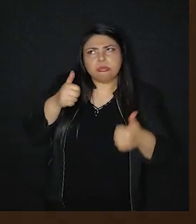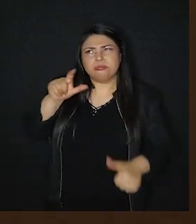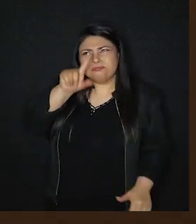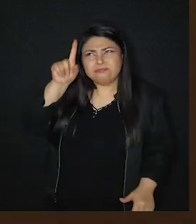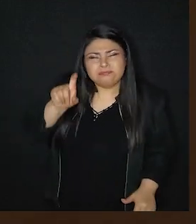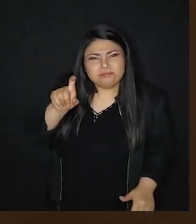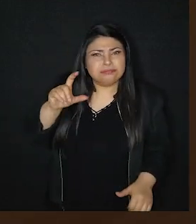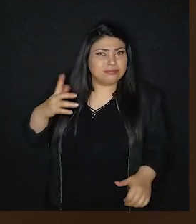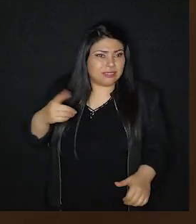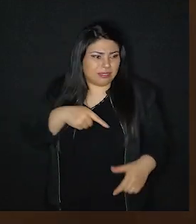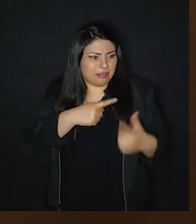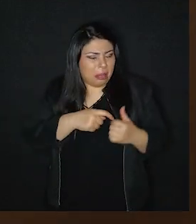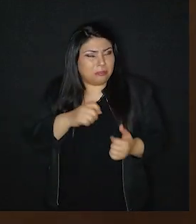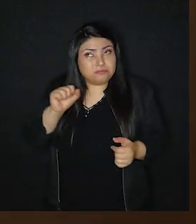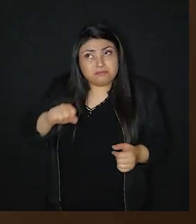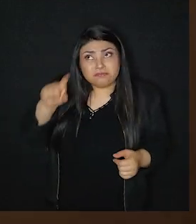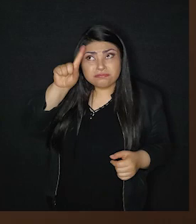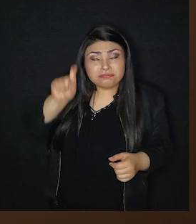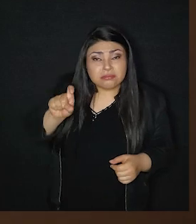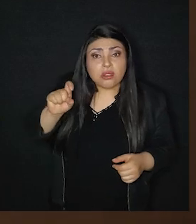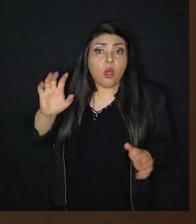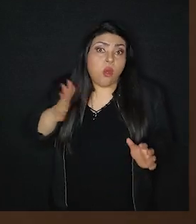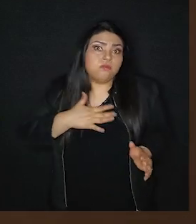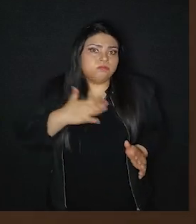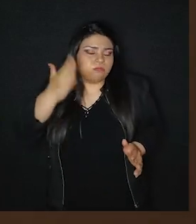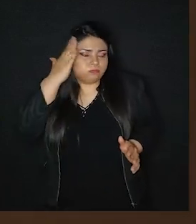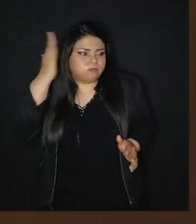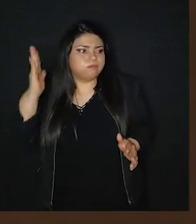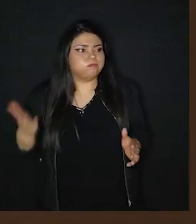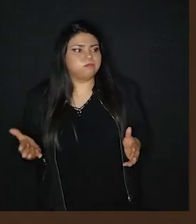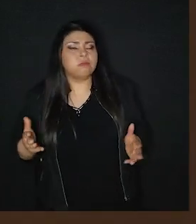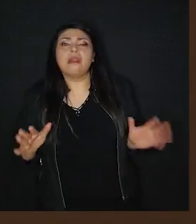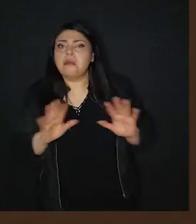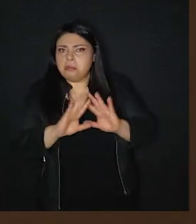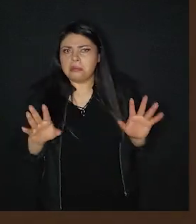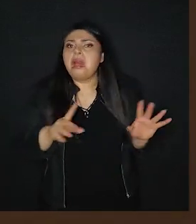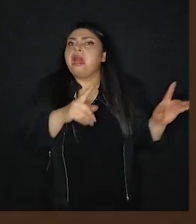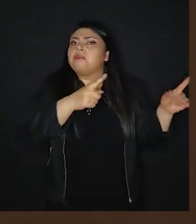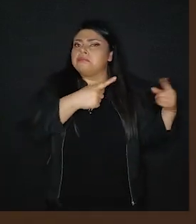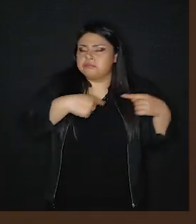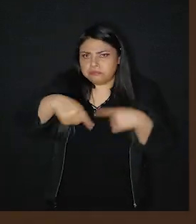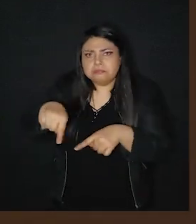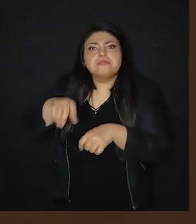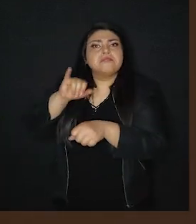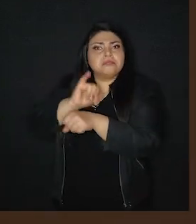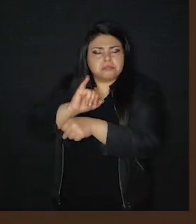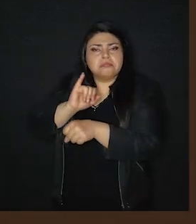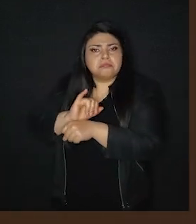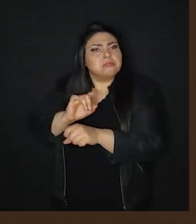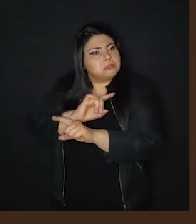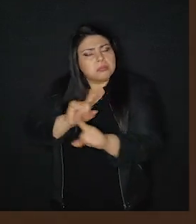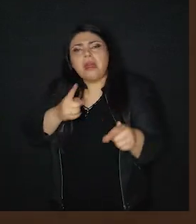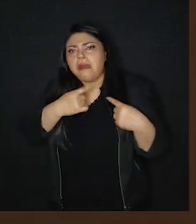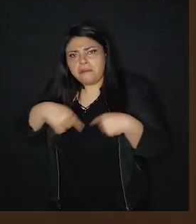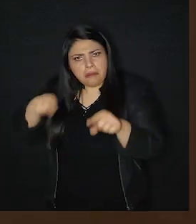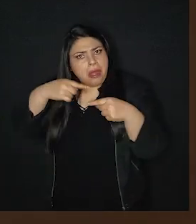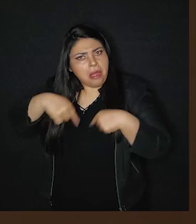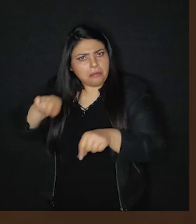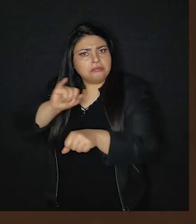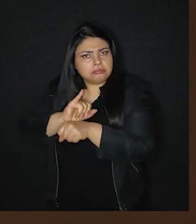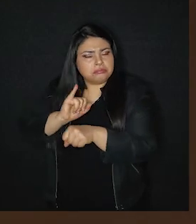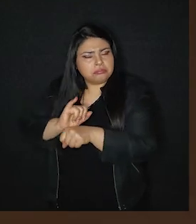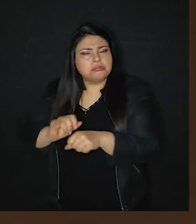solamente en tu corazón O si tú decís yo ya regresé a congregarme presencial pues